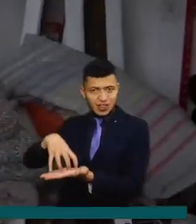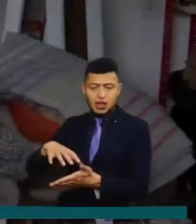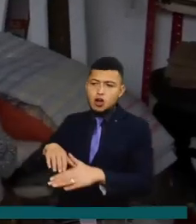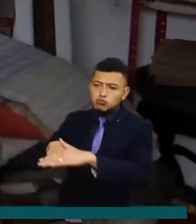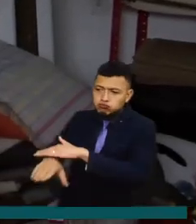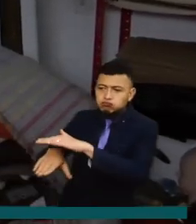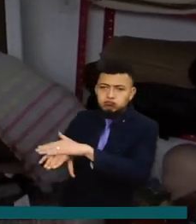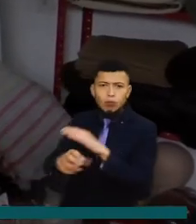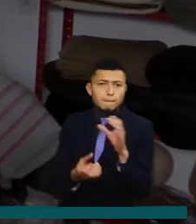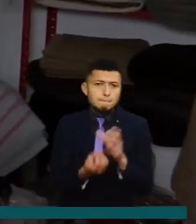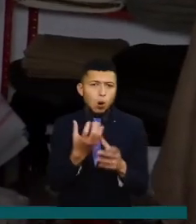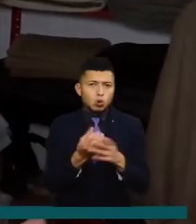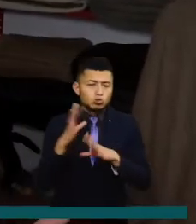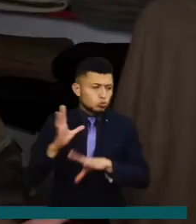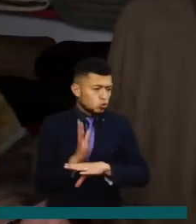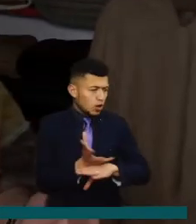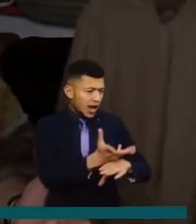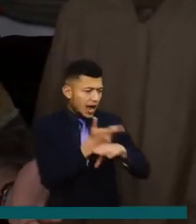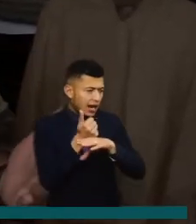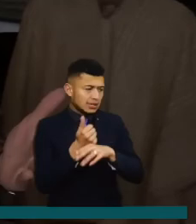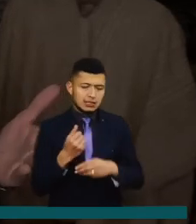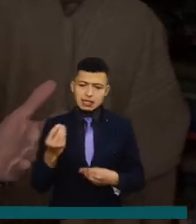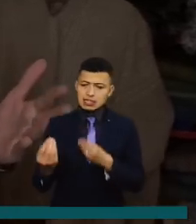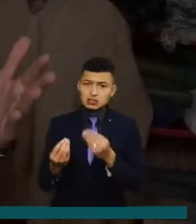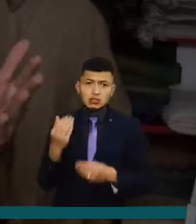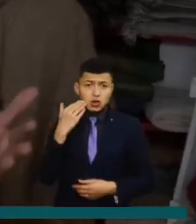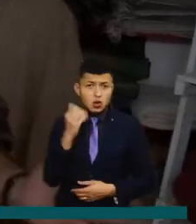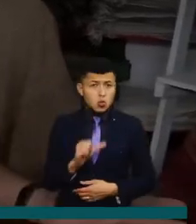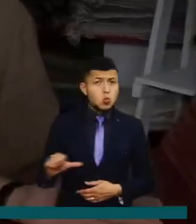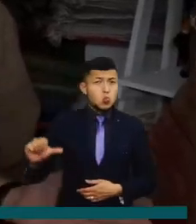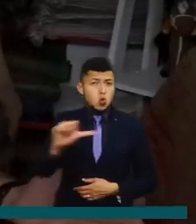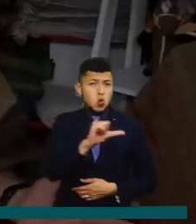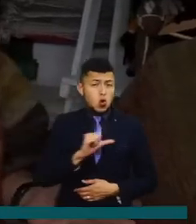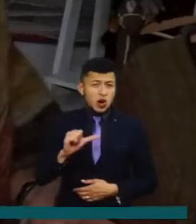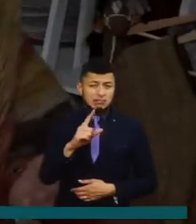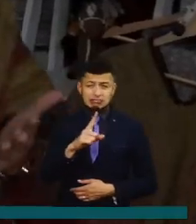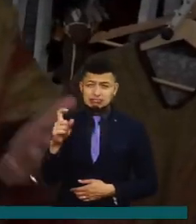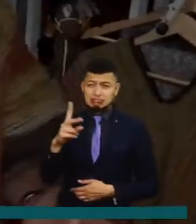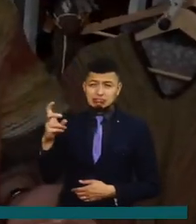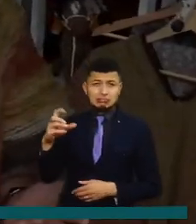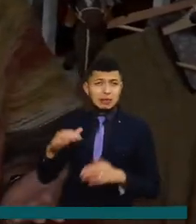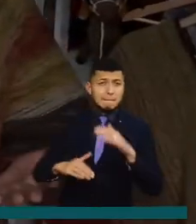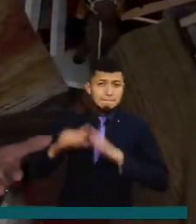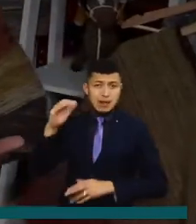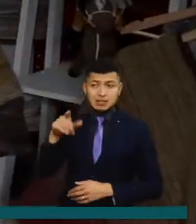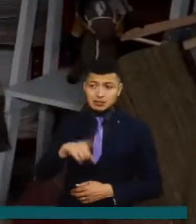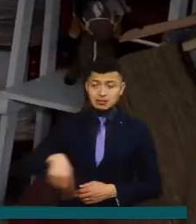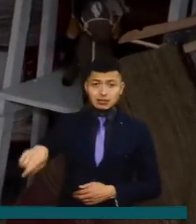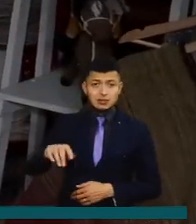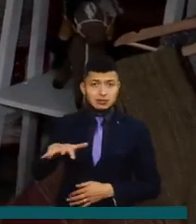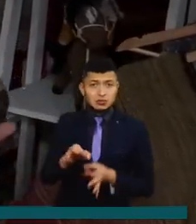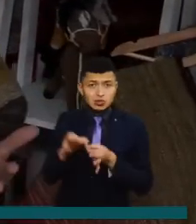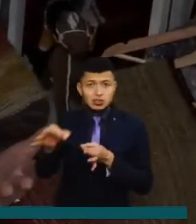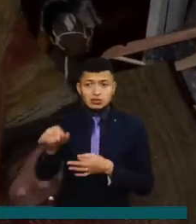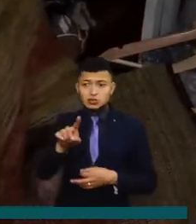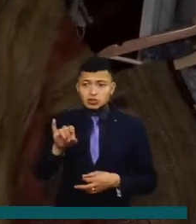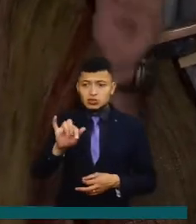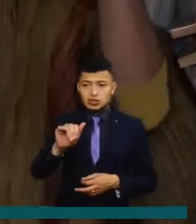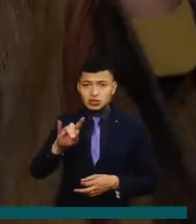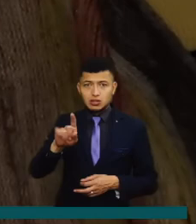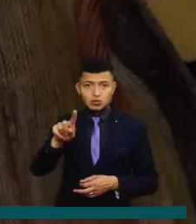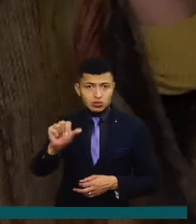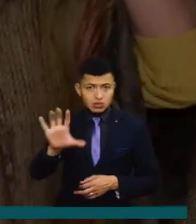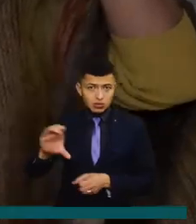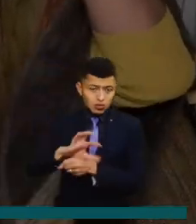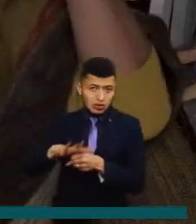donde se almacenan los productos artesanales construidos por cientos de mujeres en el municipio de Sutatausa, en Cundinamarca,